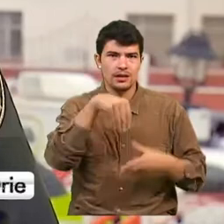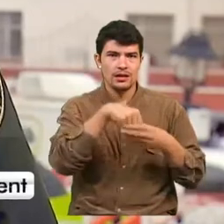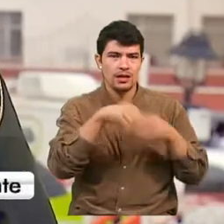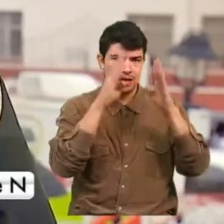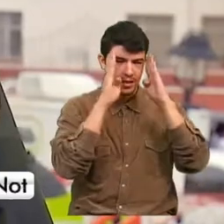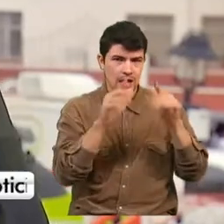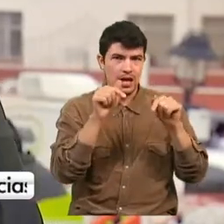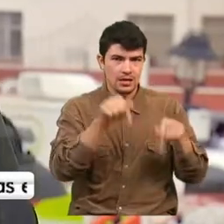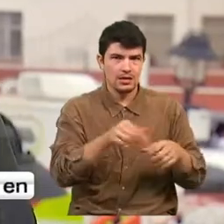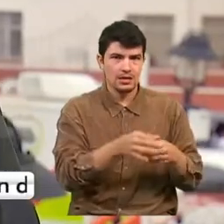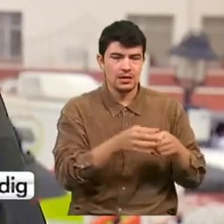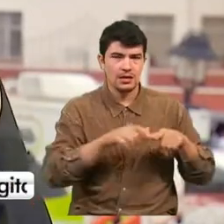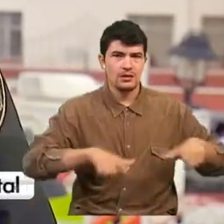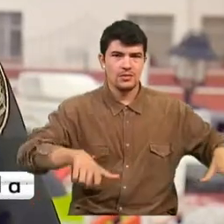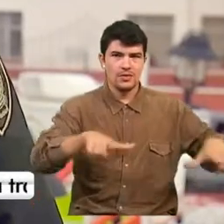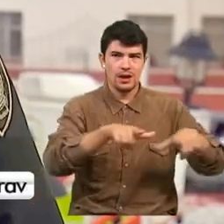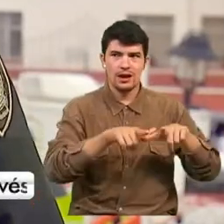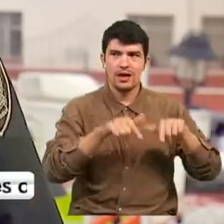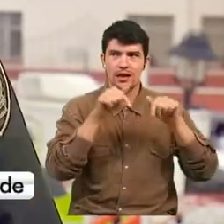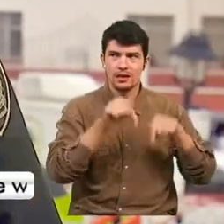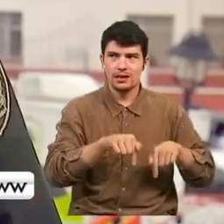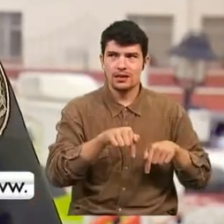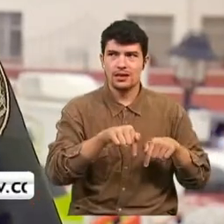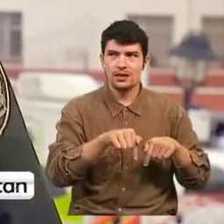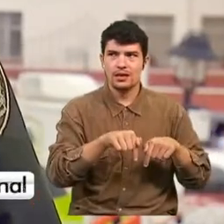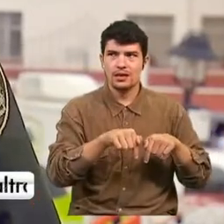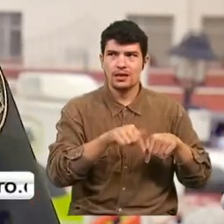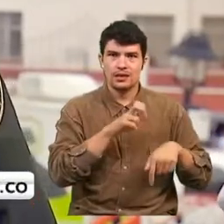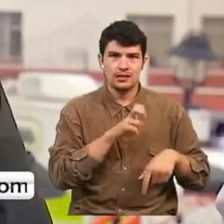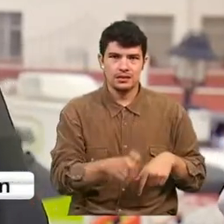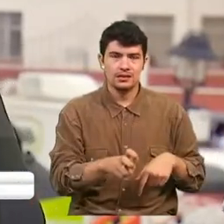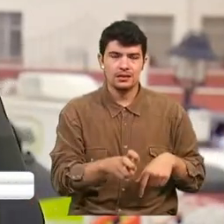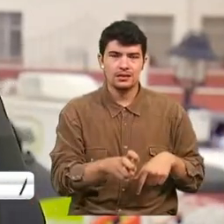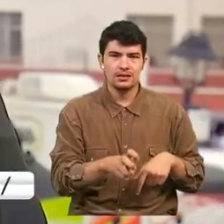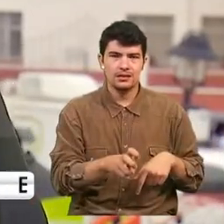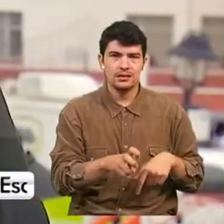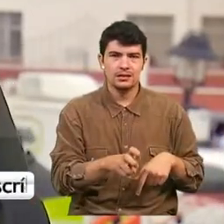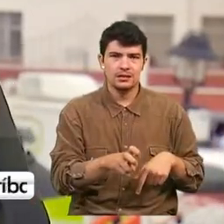acantonado en esta jurisdicción, esta parte de nuestra jurisdicción beleña,